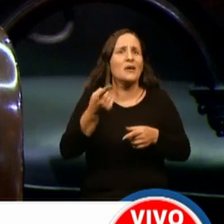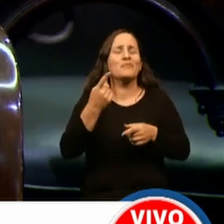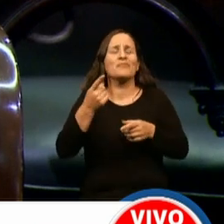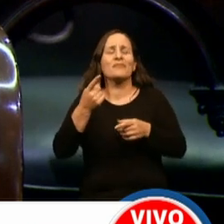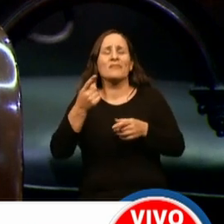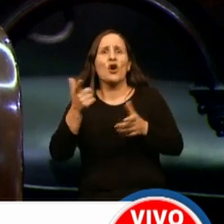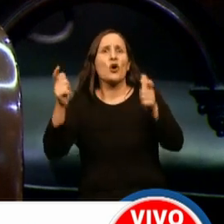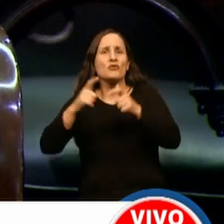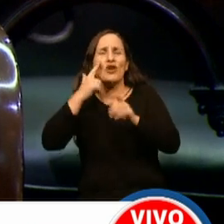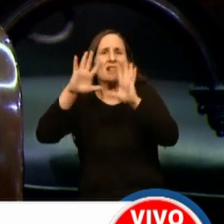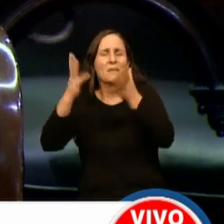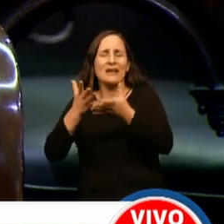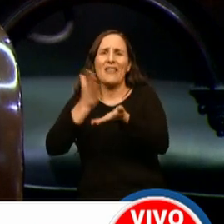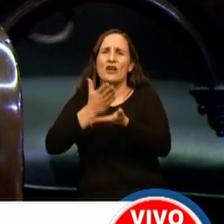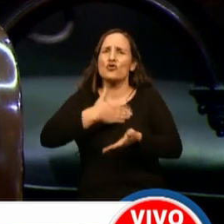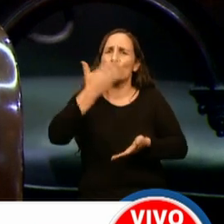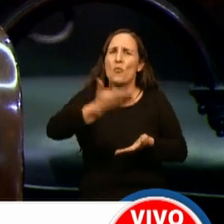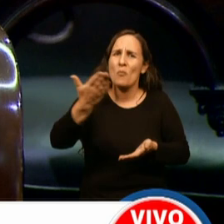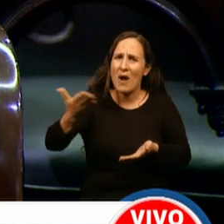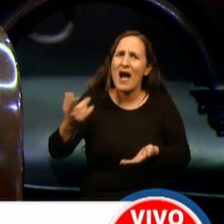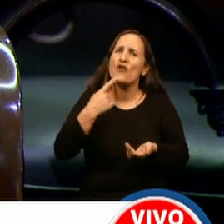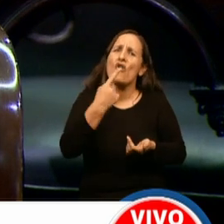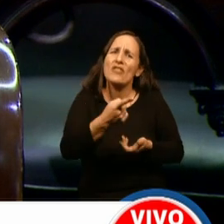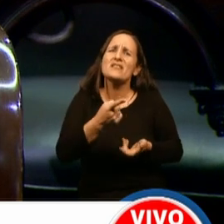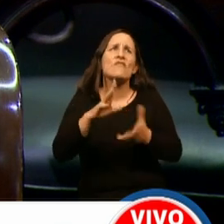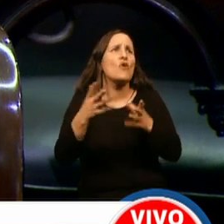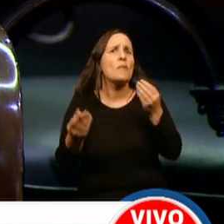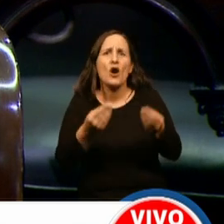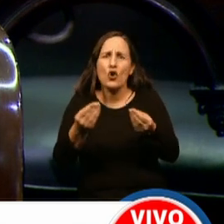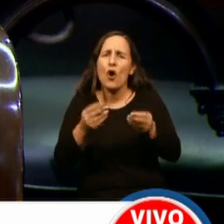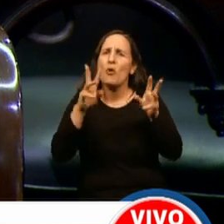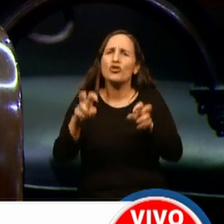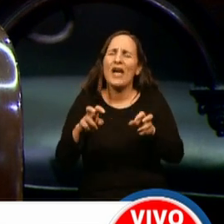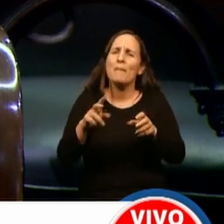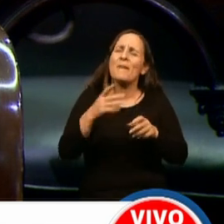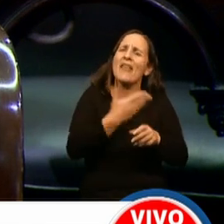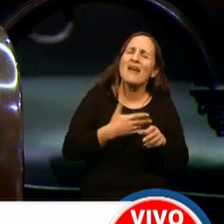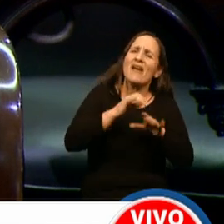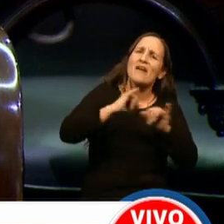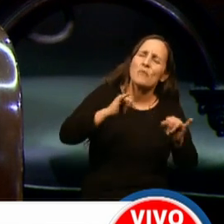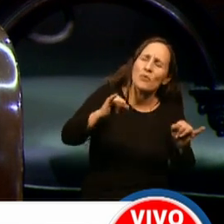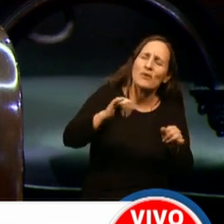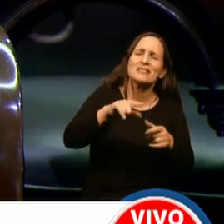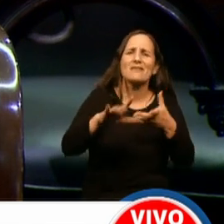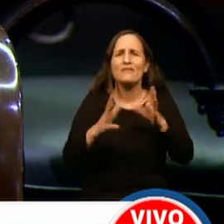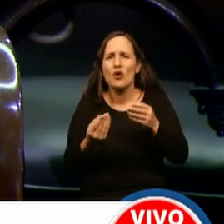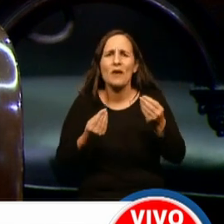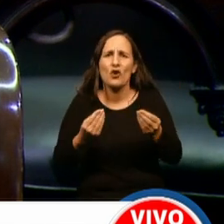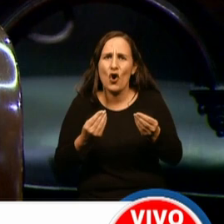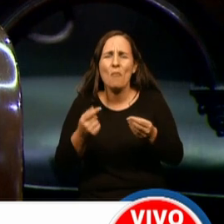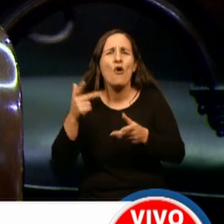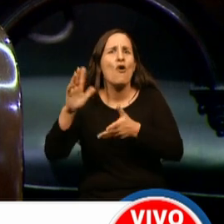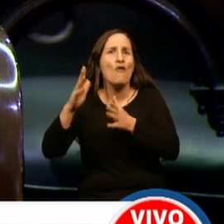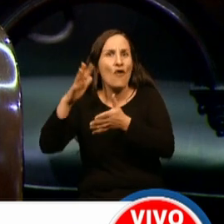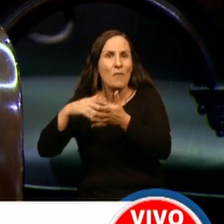derechos humanos cuando establece como debe regularse la pauta oficial todo lo que allí se dice se viola en esta